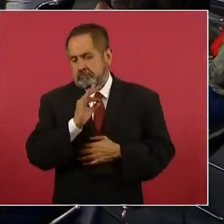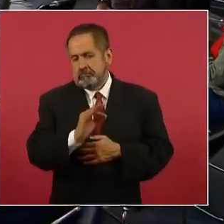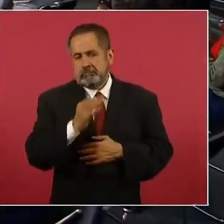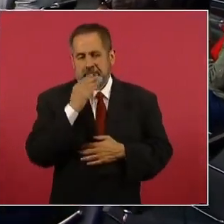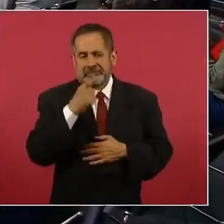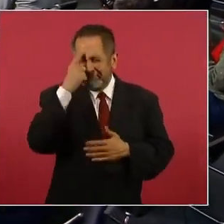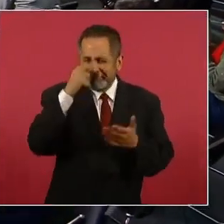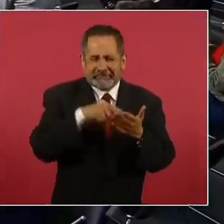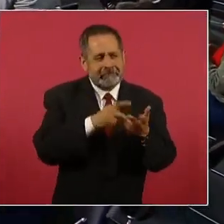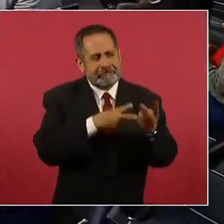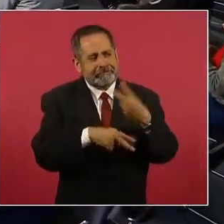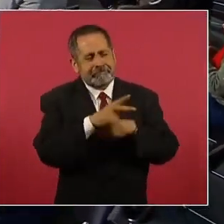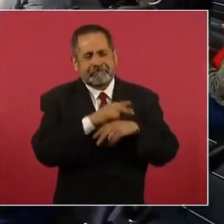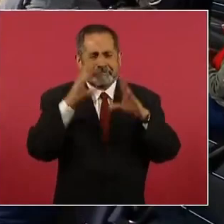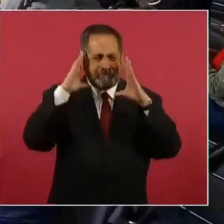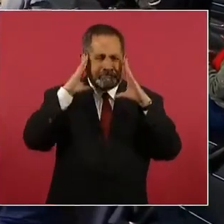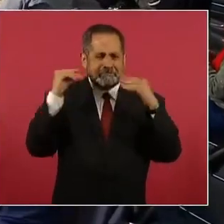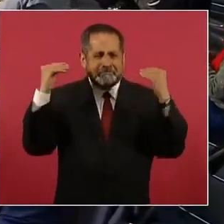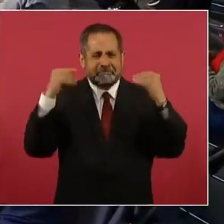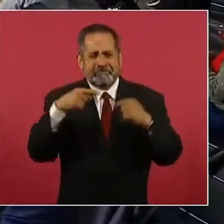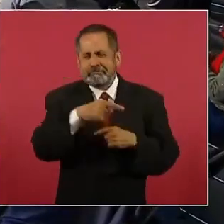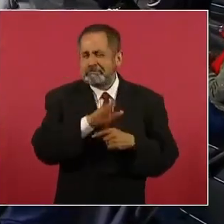de Holanda o de…